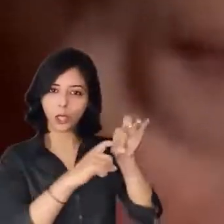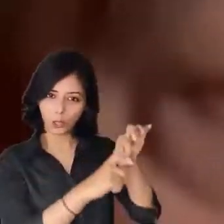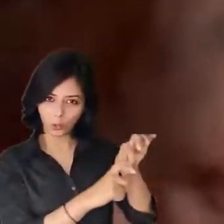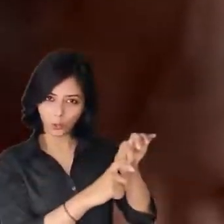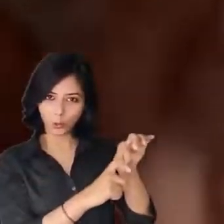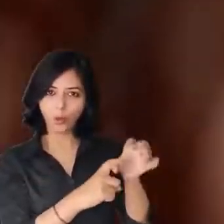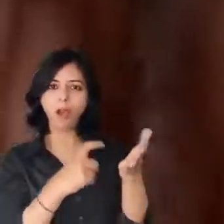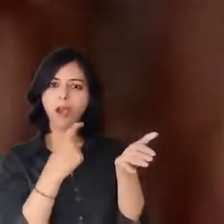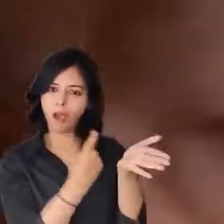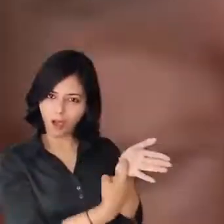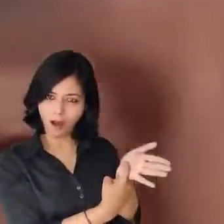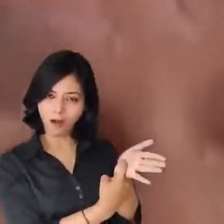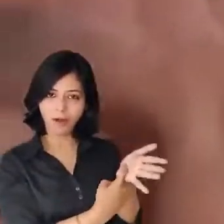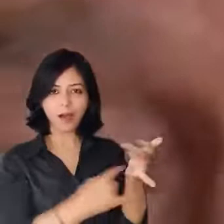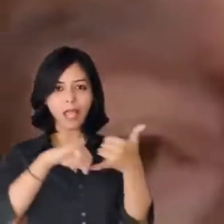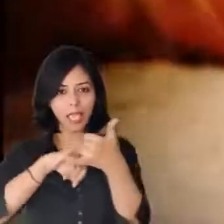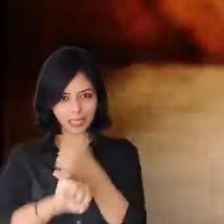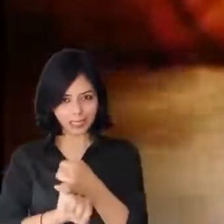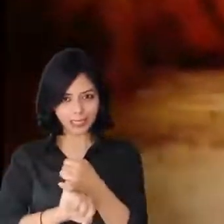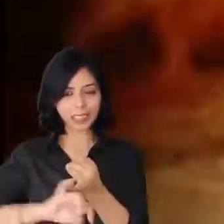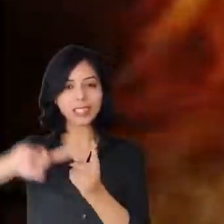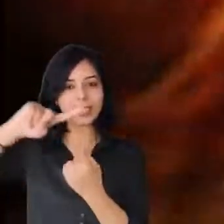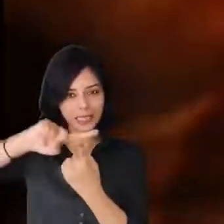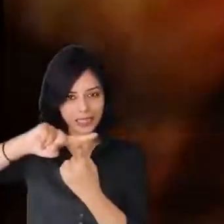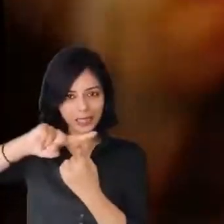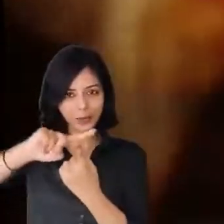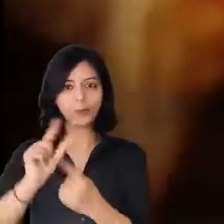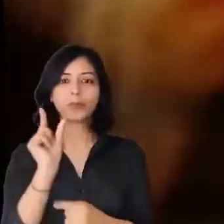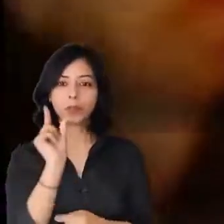La sujetó y la golpeó contra el piso.